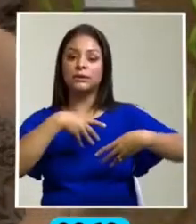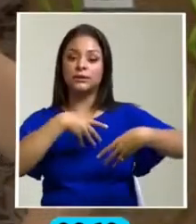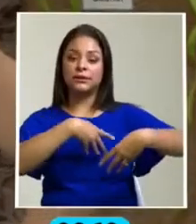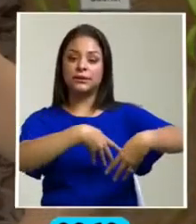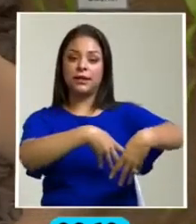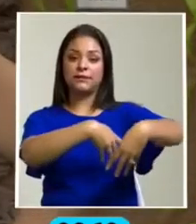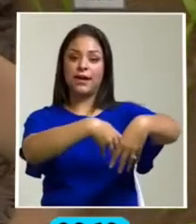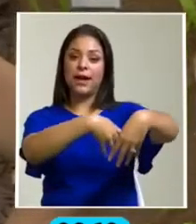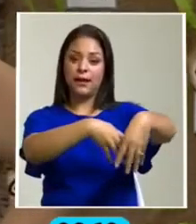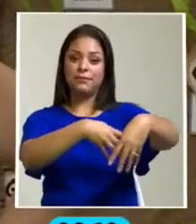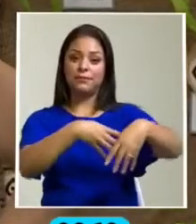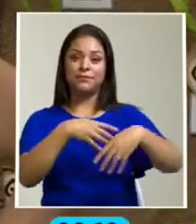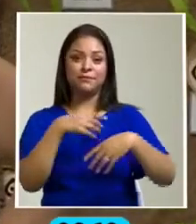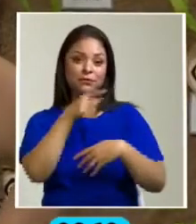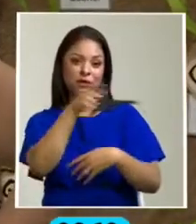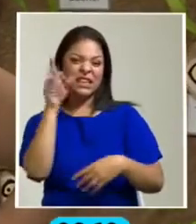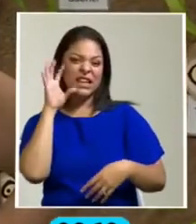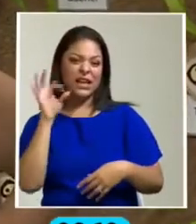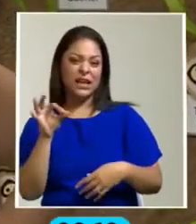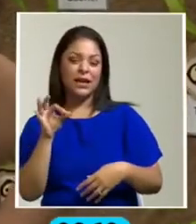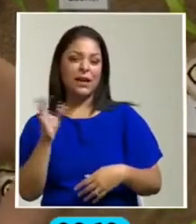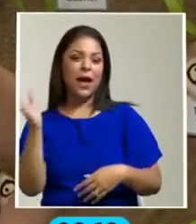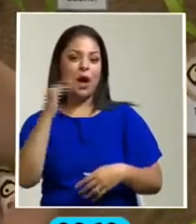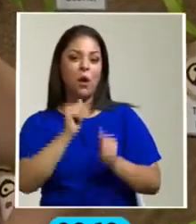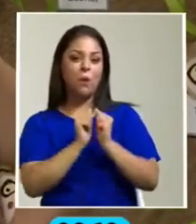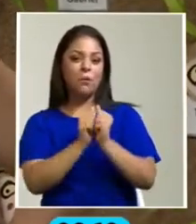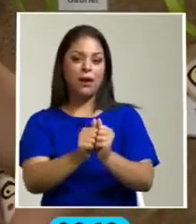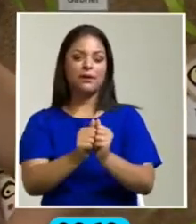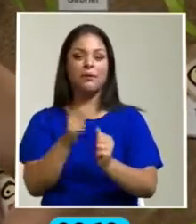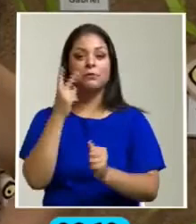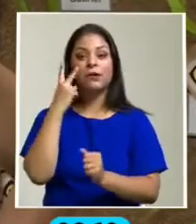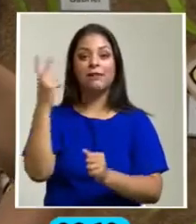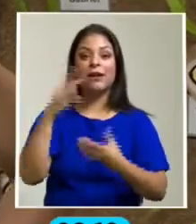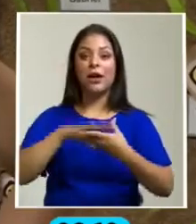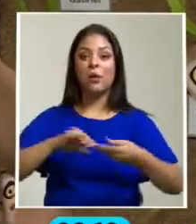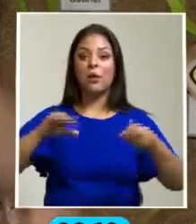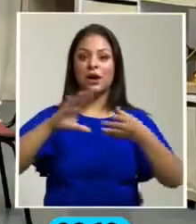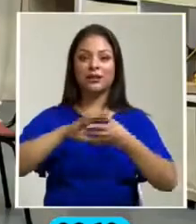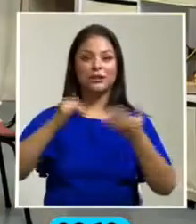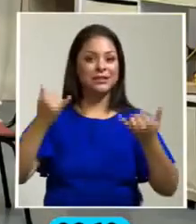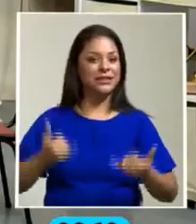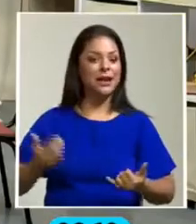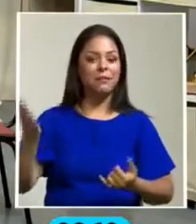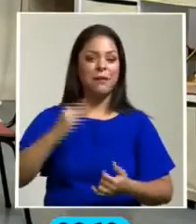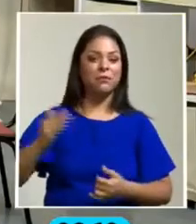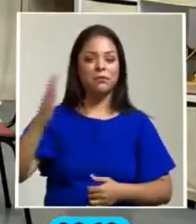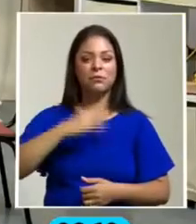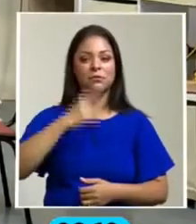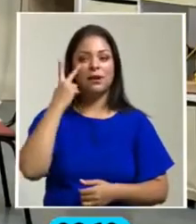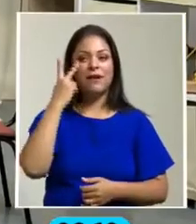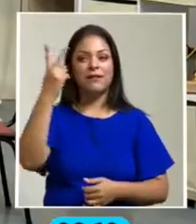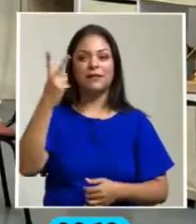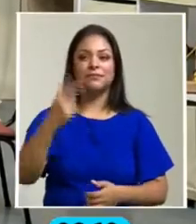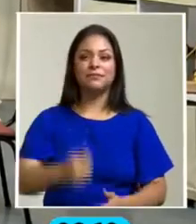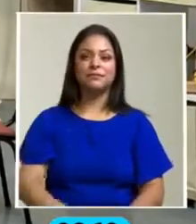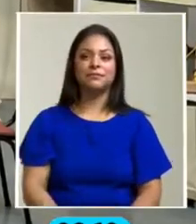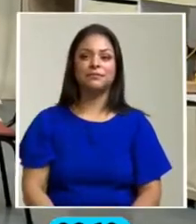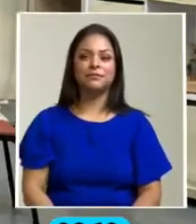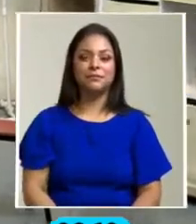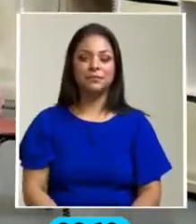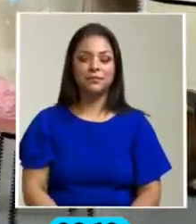ustedes, niños y niñas? ¿Nos acompañan? Vamos a ver entonces el cuento de una vez. ¡Vamos, claro, niña que Carla! Sí, ¡vamos, vamos! Sentémonos por acá.